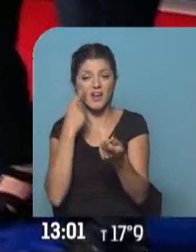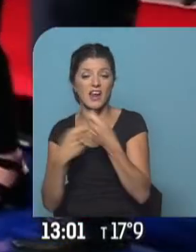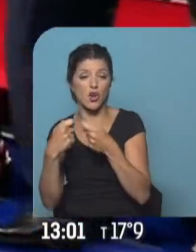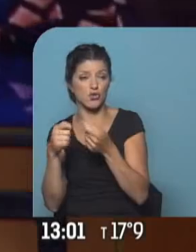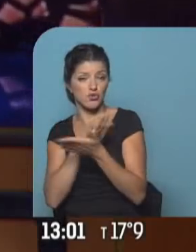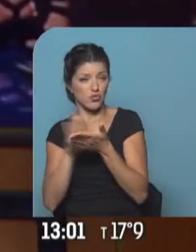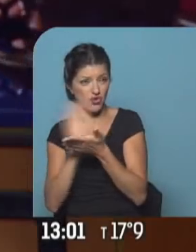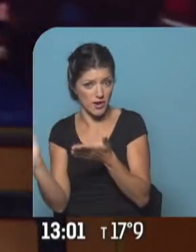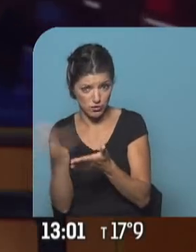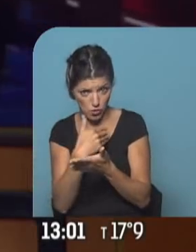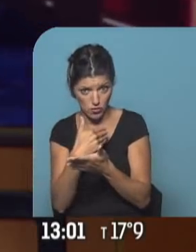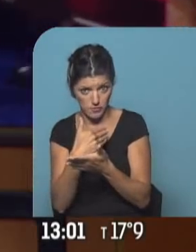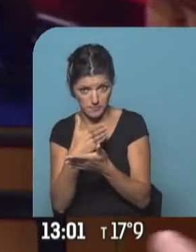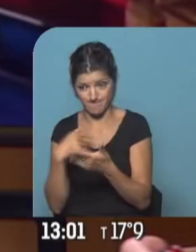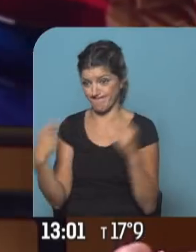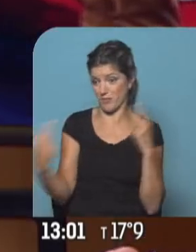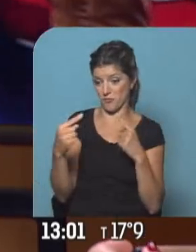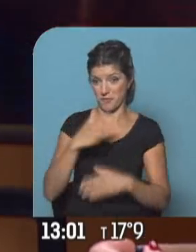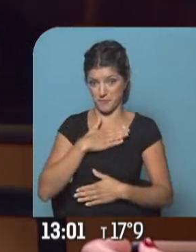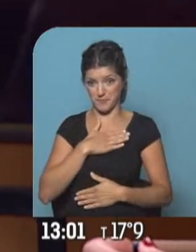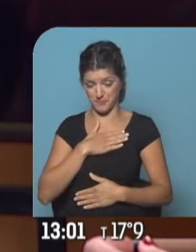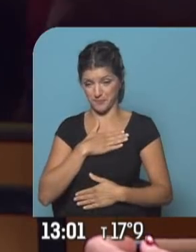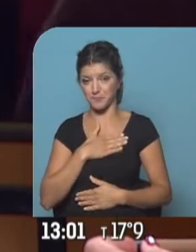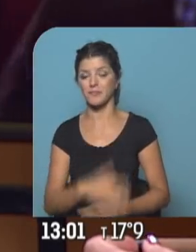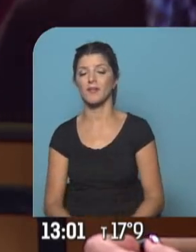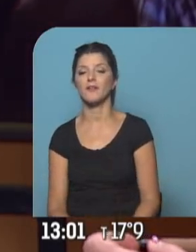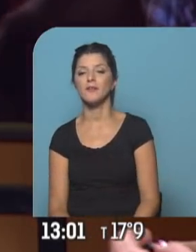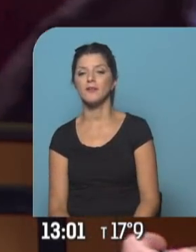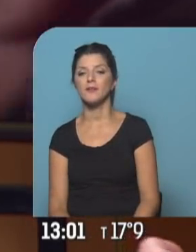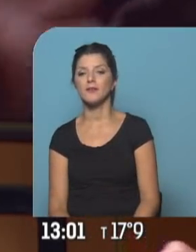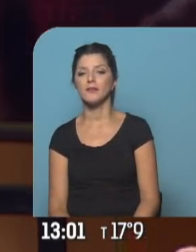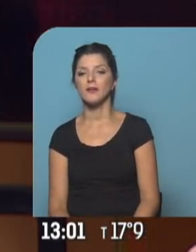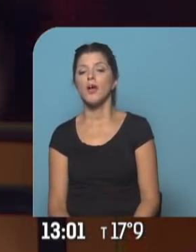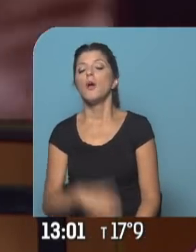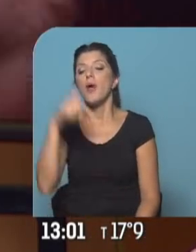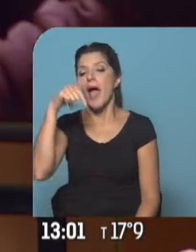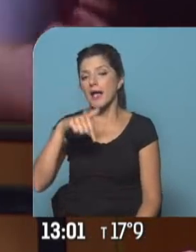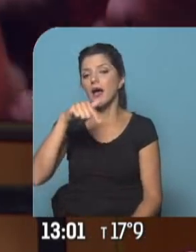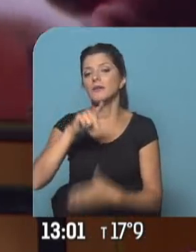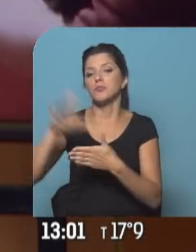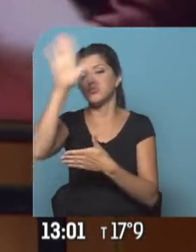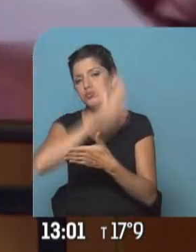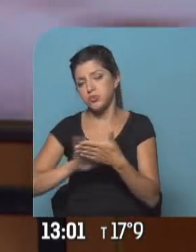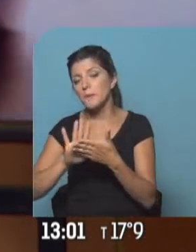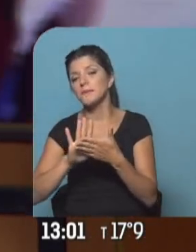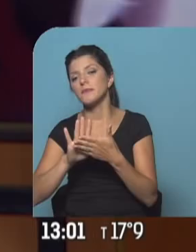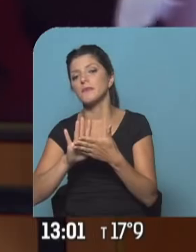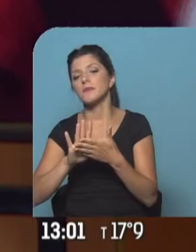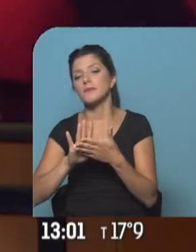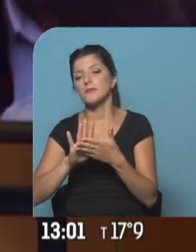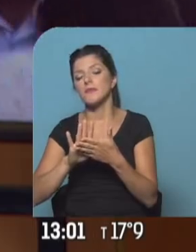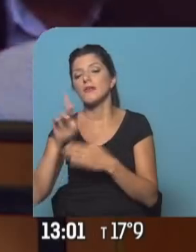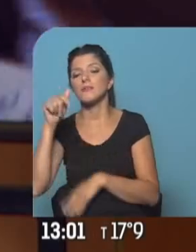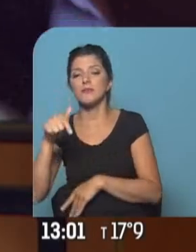problemas. En nuestra región tal vez la división no sea tanto así, sino de populismo